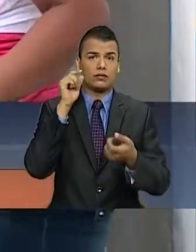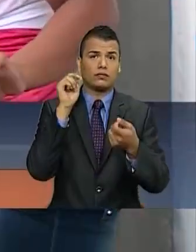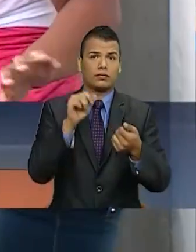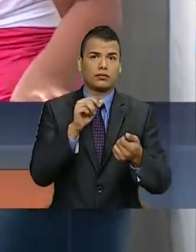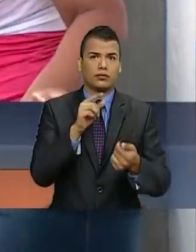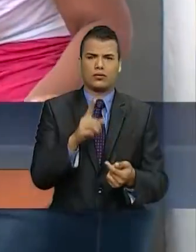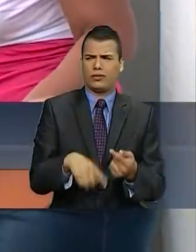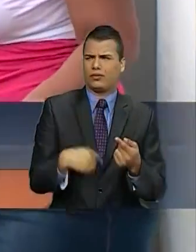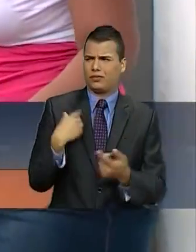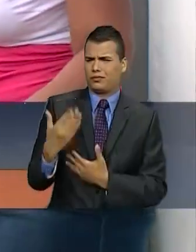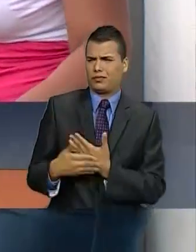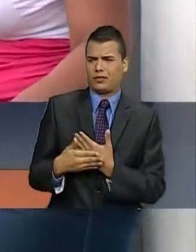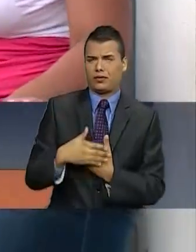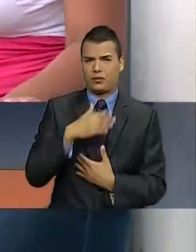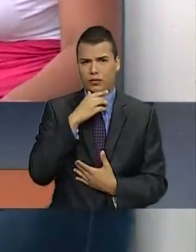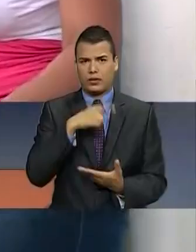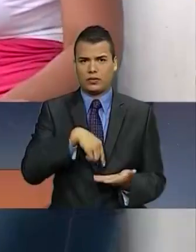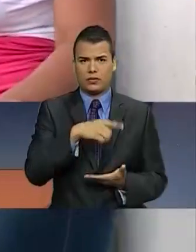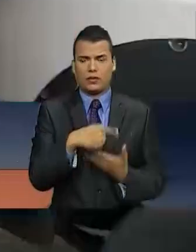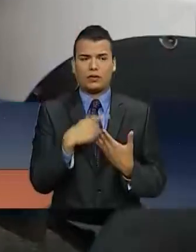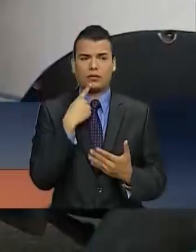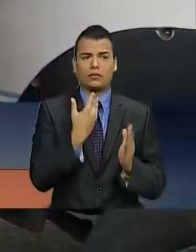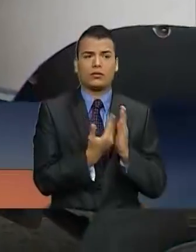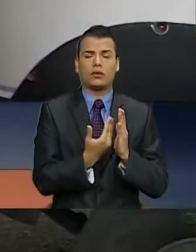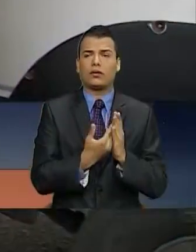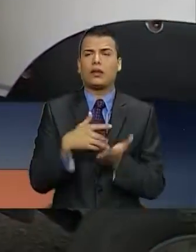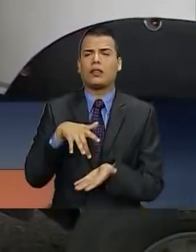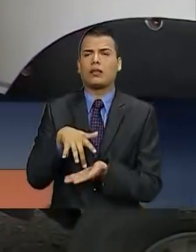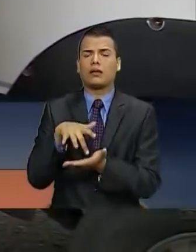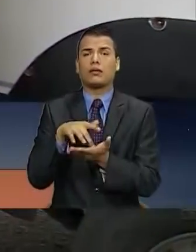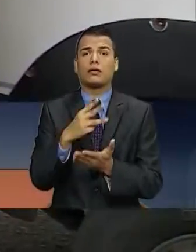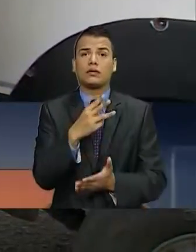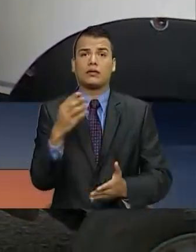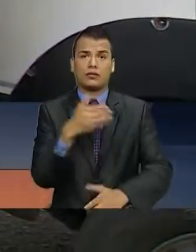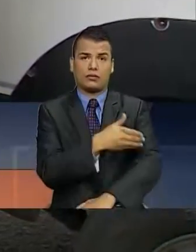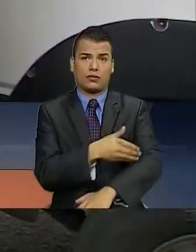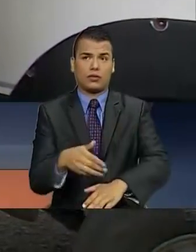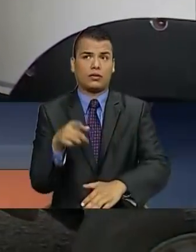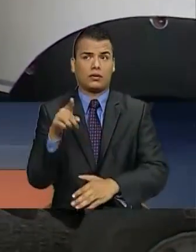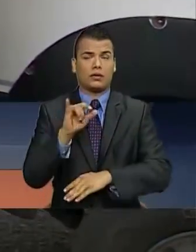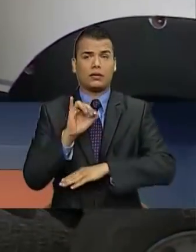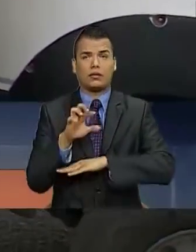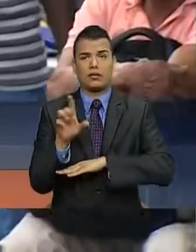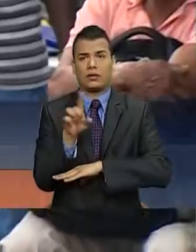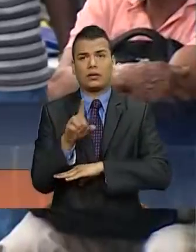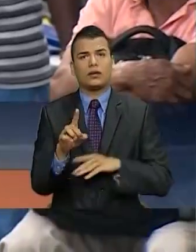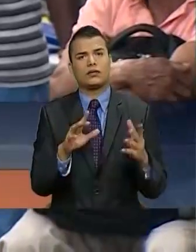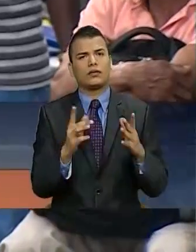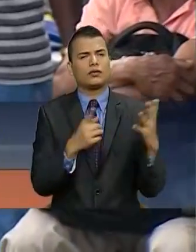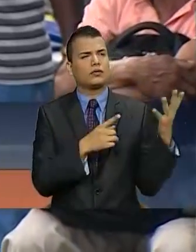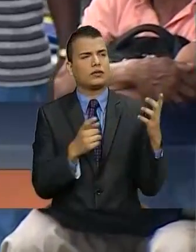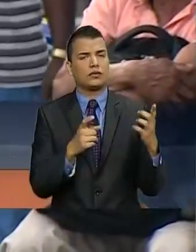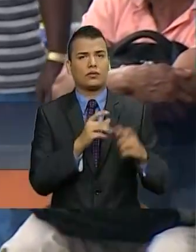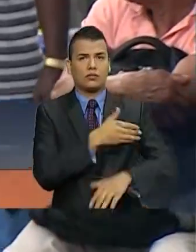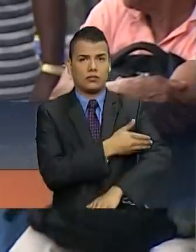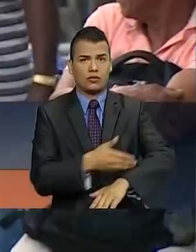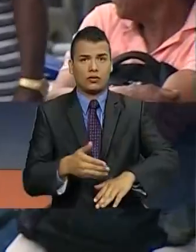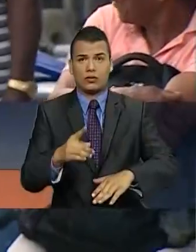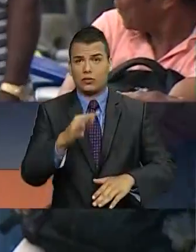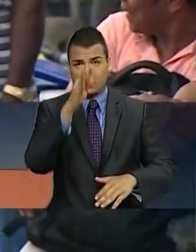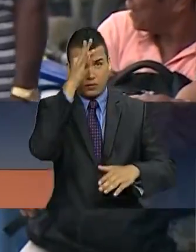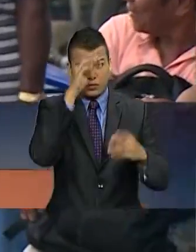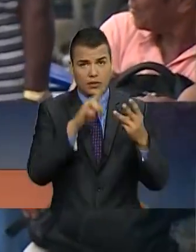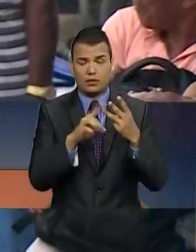Y es que esta EPS en el municipio deuda 300 millones de pesos a la IPS y por lo menos 600 millones al hospital y a una clínica